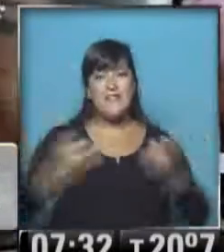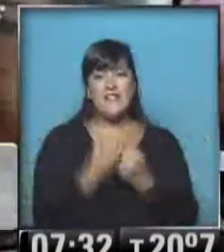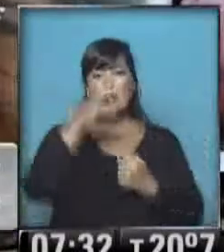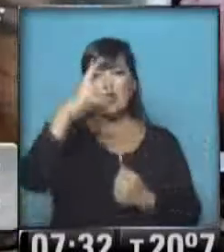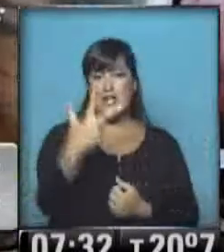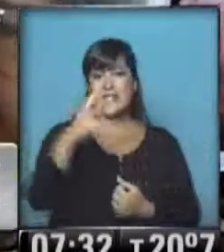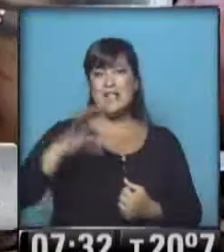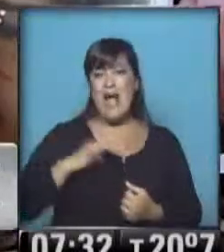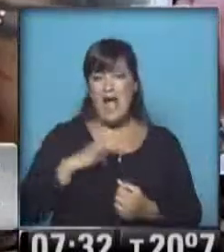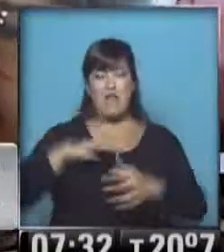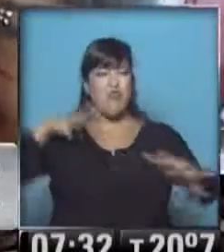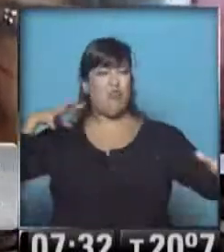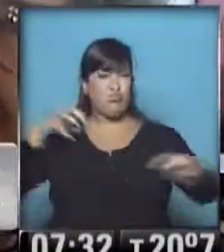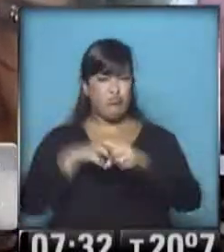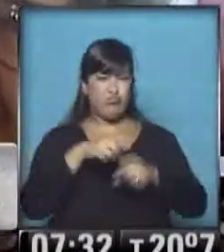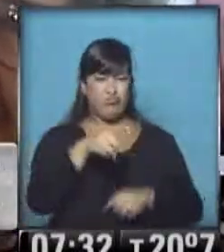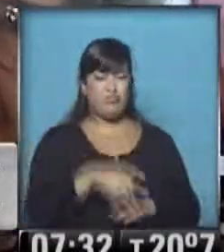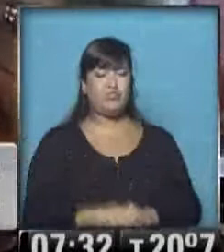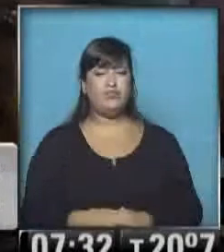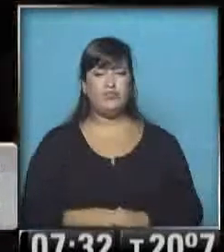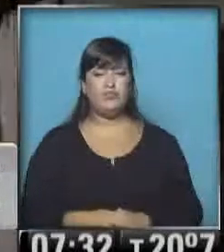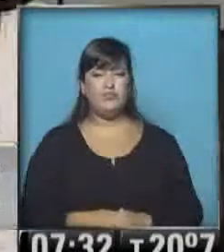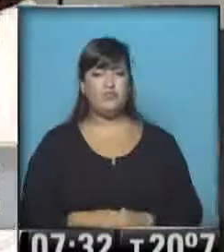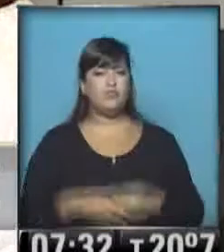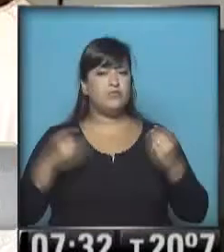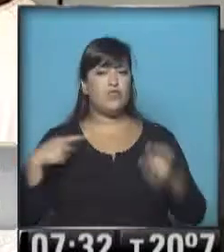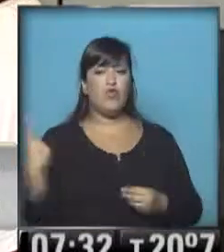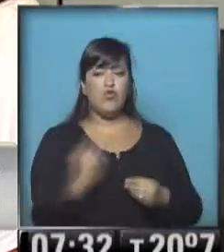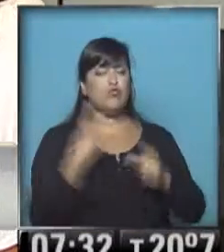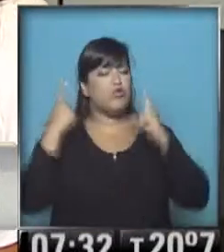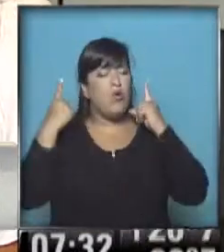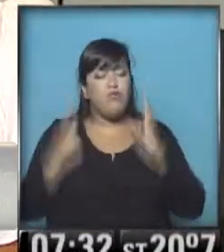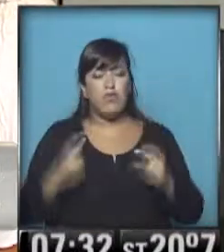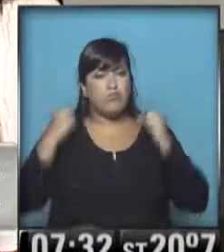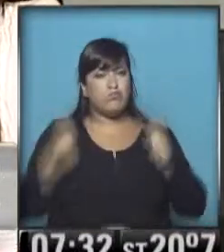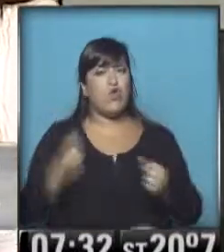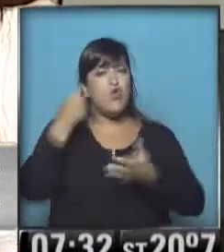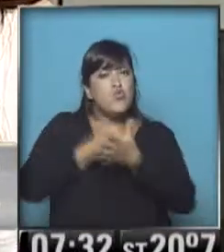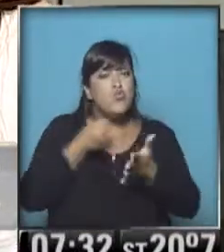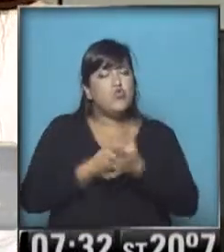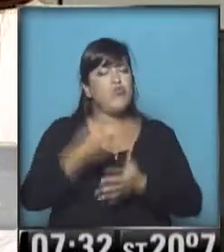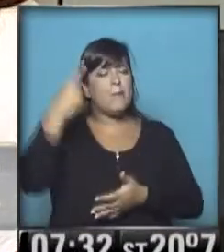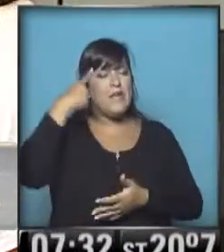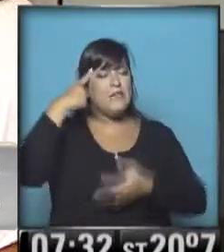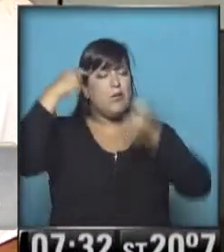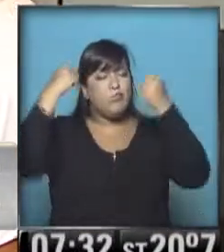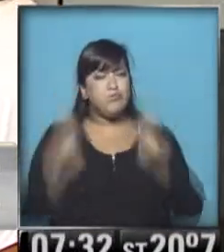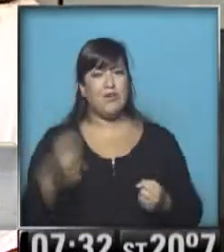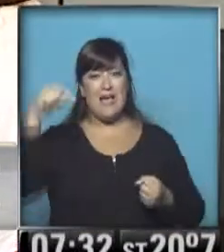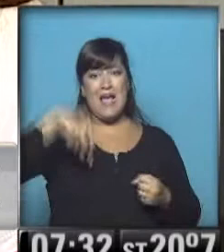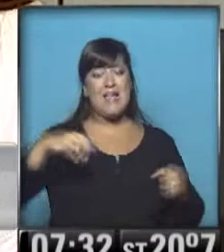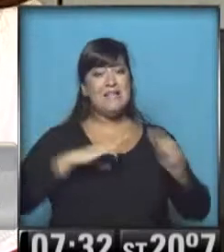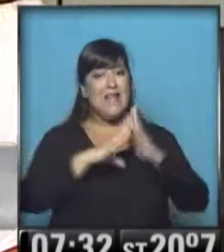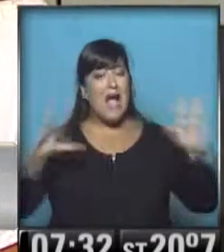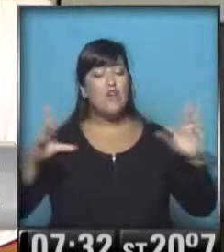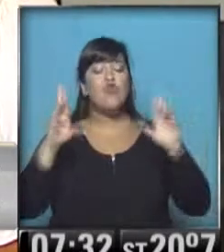3 años de la tragedia. Lo que mantenemos firme es la lucha y la convicción de que este año de